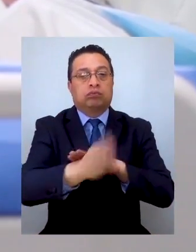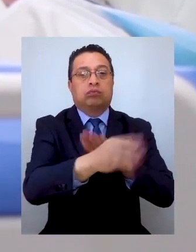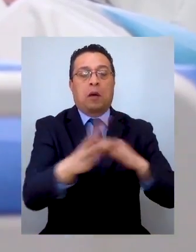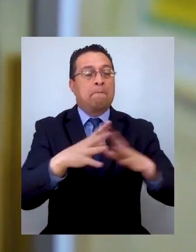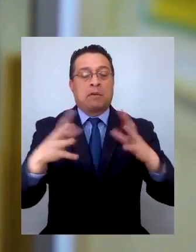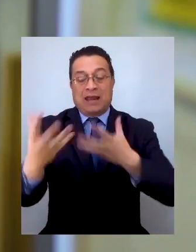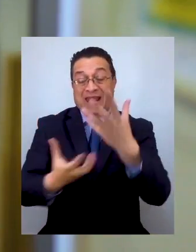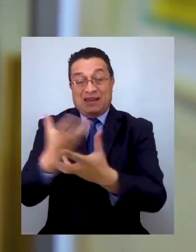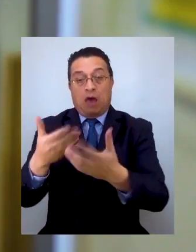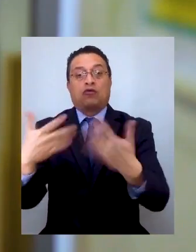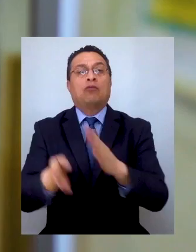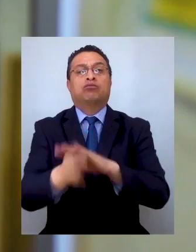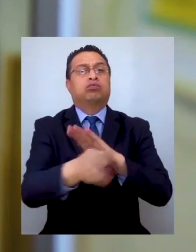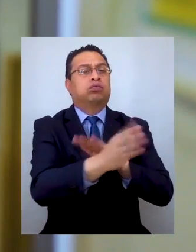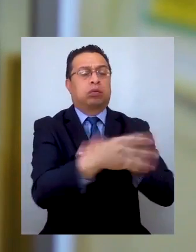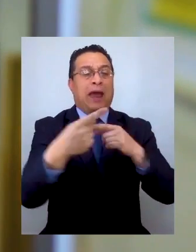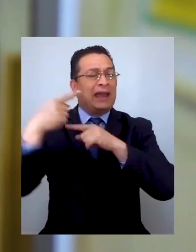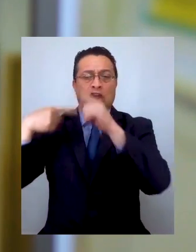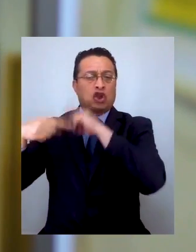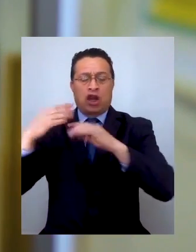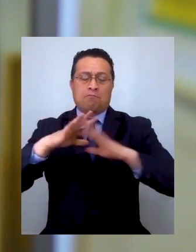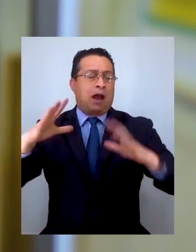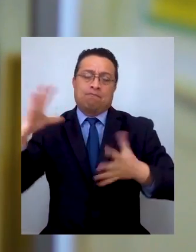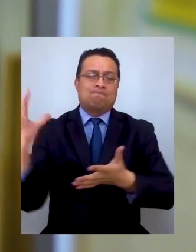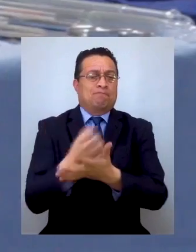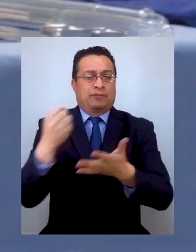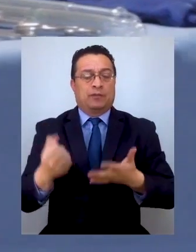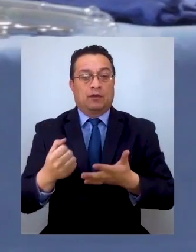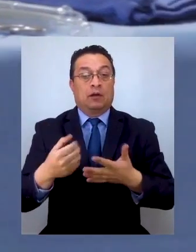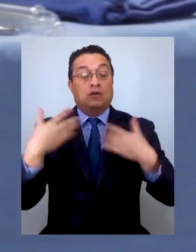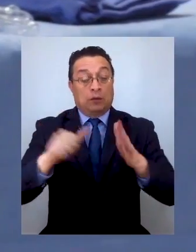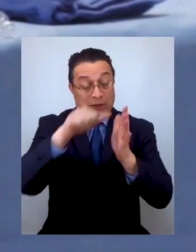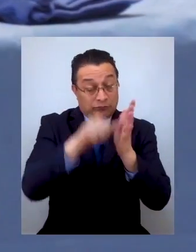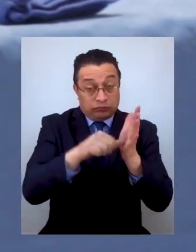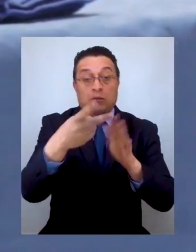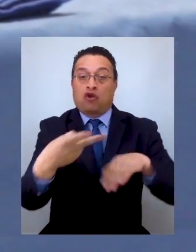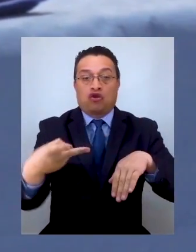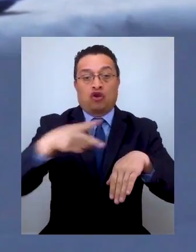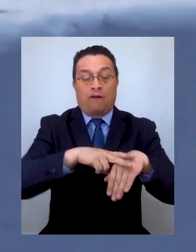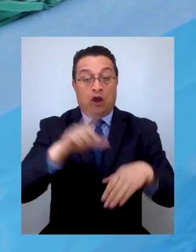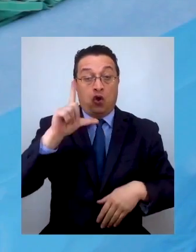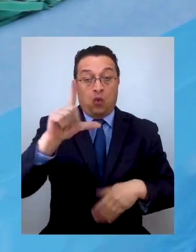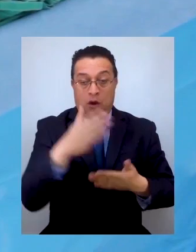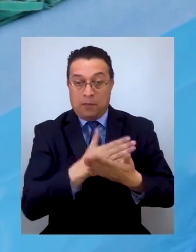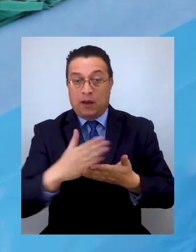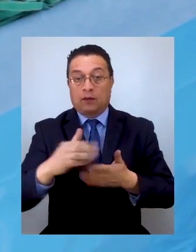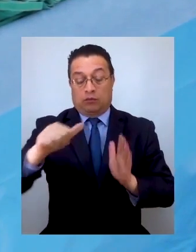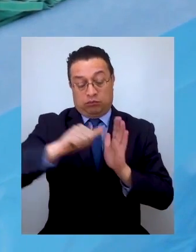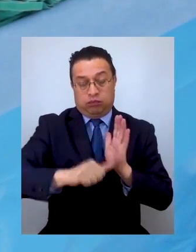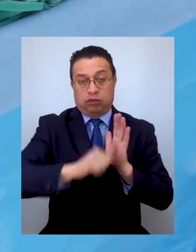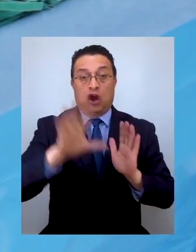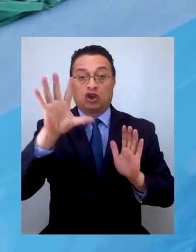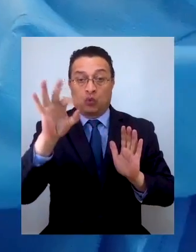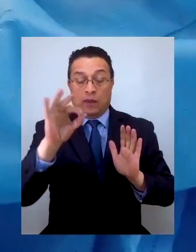mayor número de pacientes grandes quemados dados de alta en la historia de nuestra unidad. La producción quirúrgica se duplicó. De julio en adelante